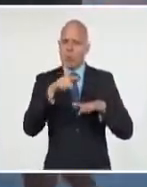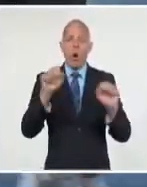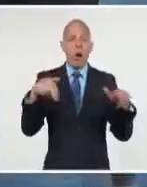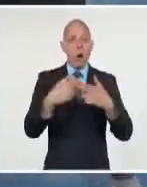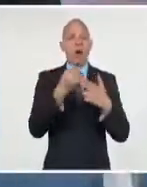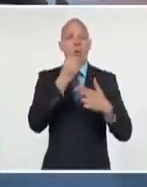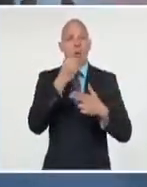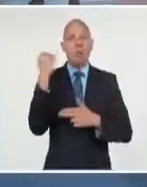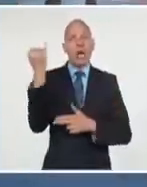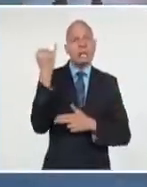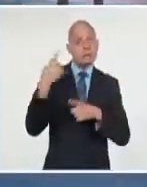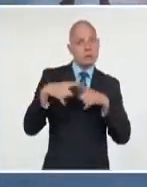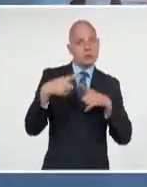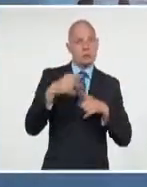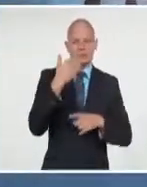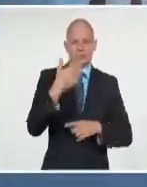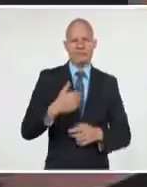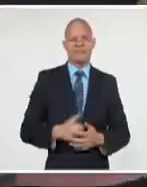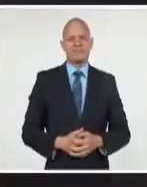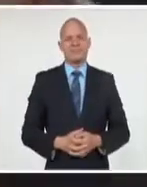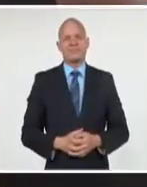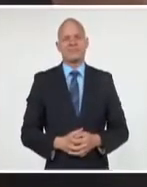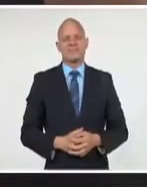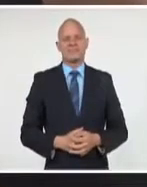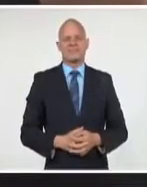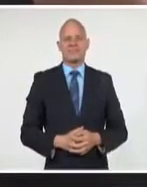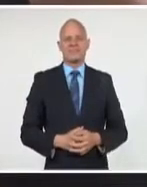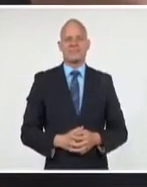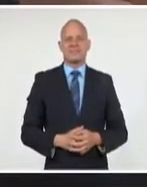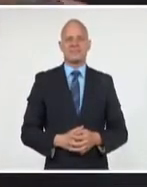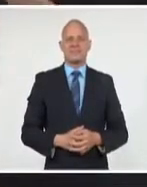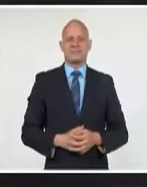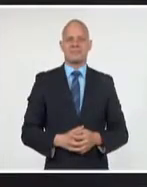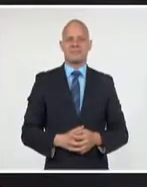competiciones internacionales. Andy José Rivera, Sistema